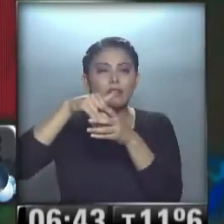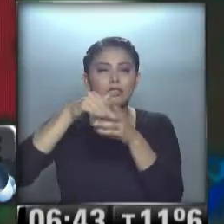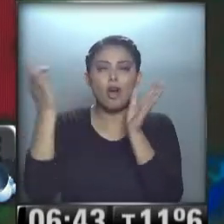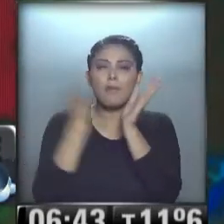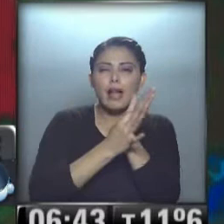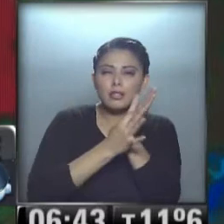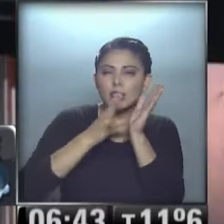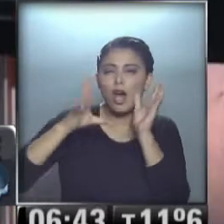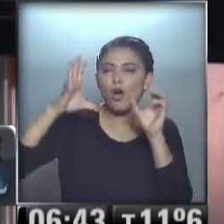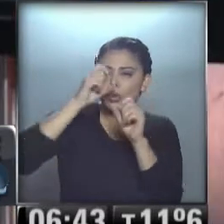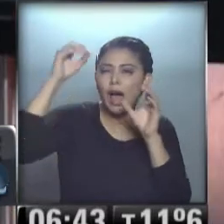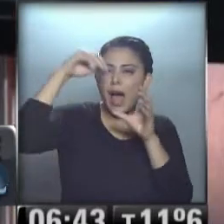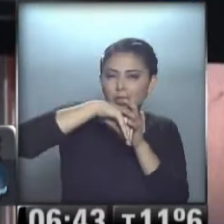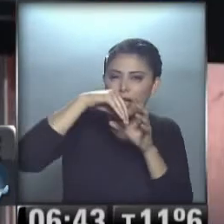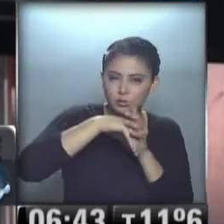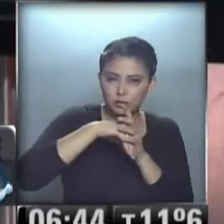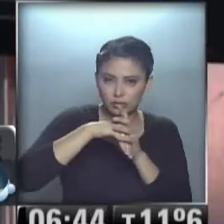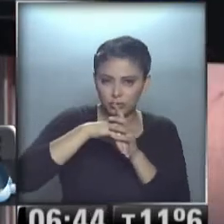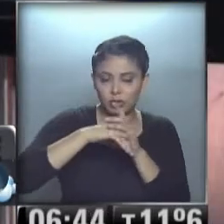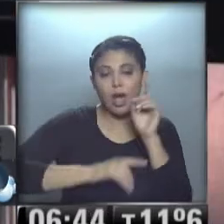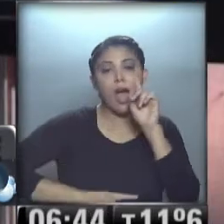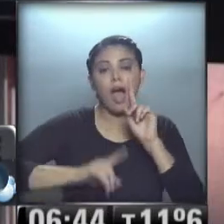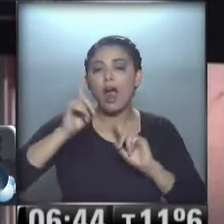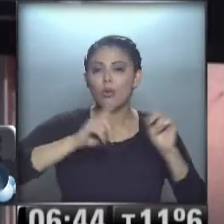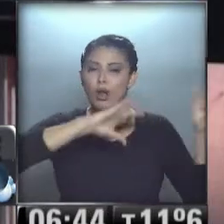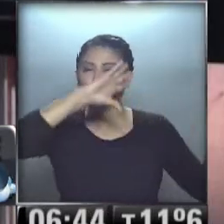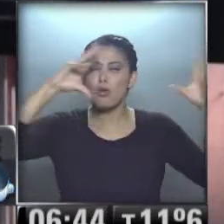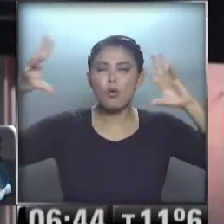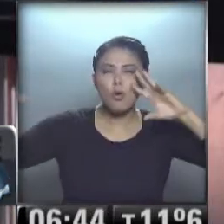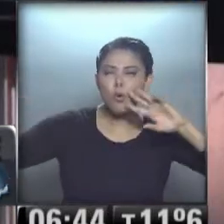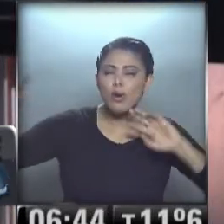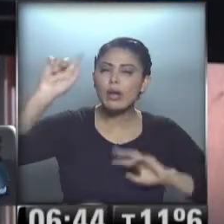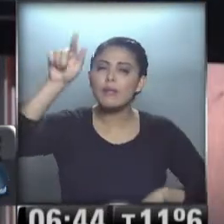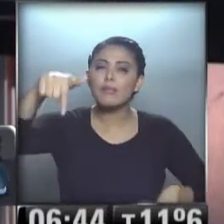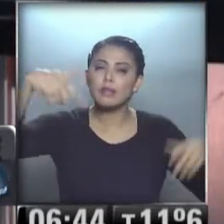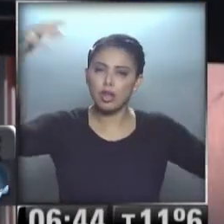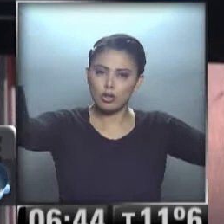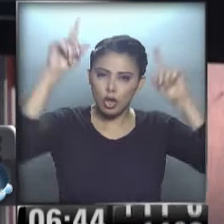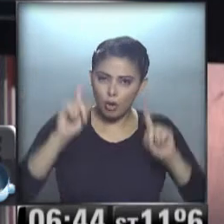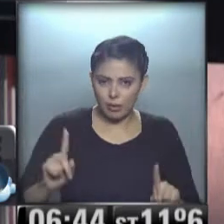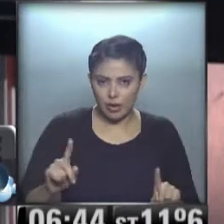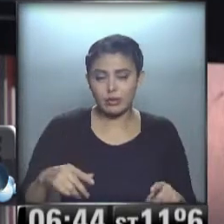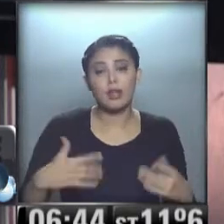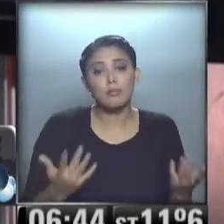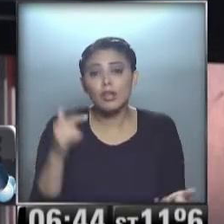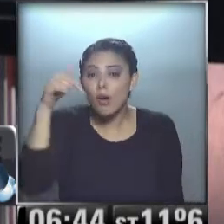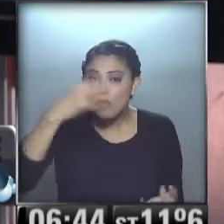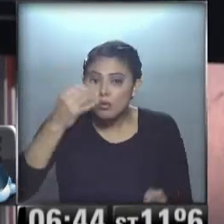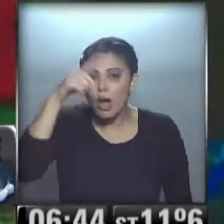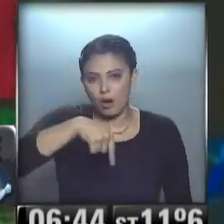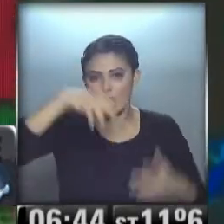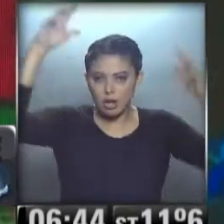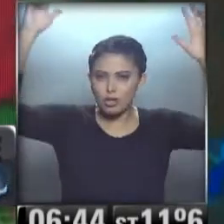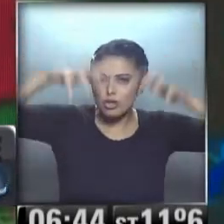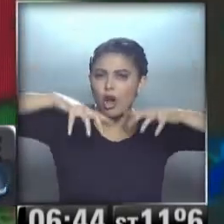se encuentran desparramadas algunas nubes de tormenta que están dando mucha precipitación en este momento, ¿eh?